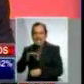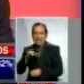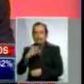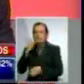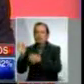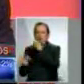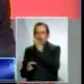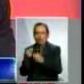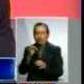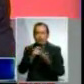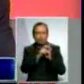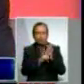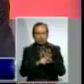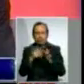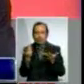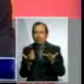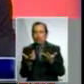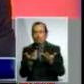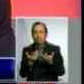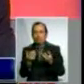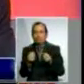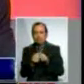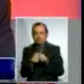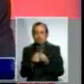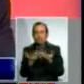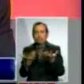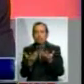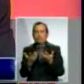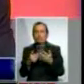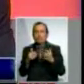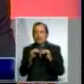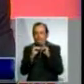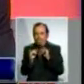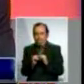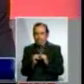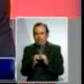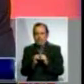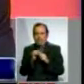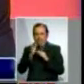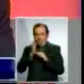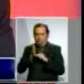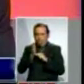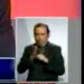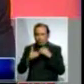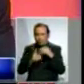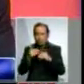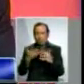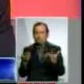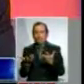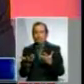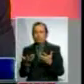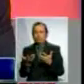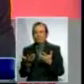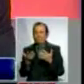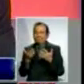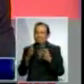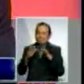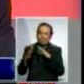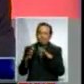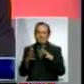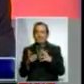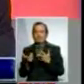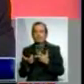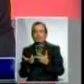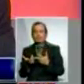tribunales ordinarios de justicia claramente en la actual forma sí que está funcionando bien que está diseñado tampoco tampoco